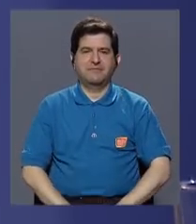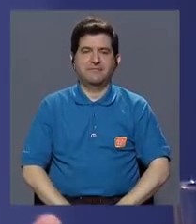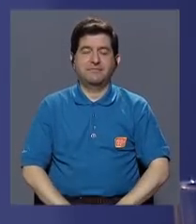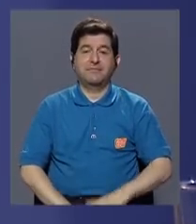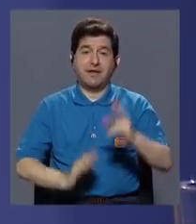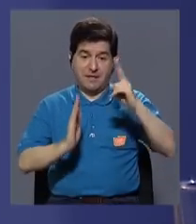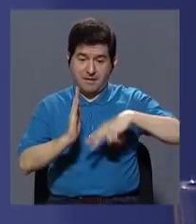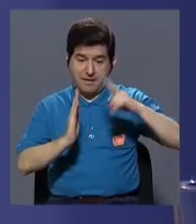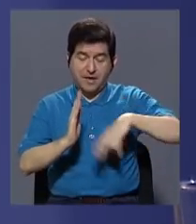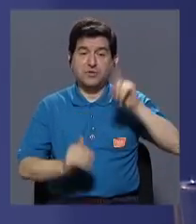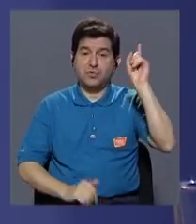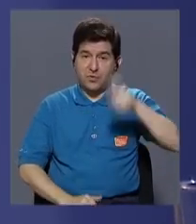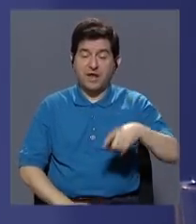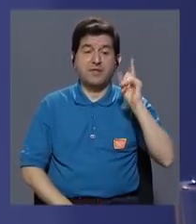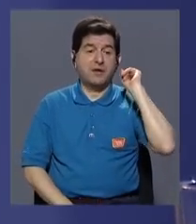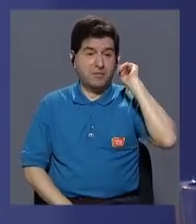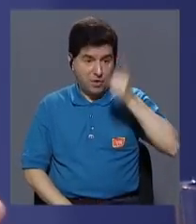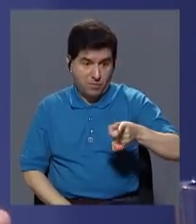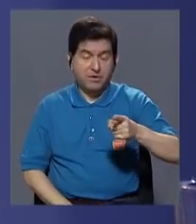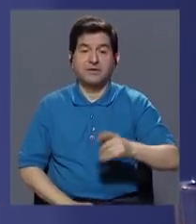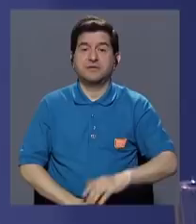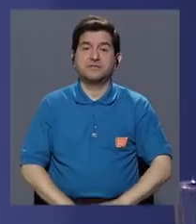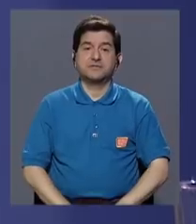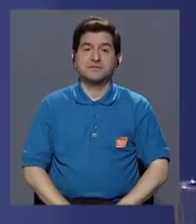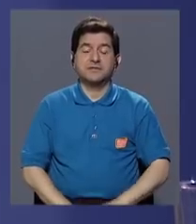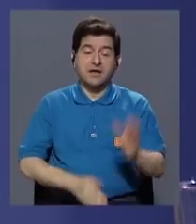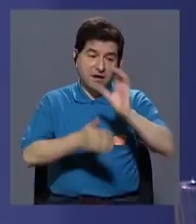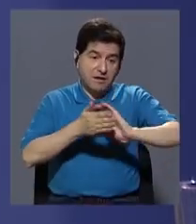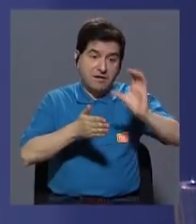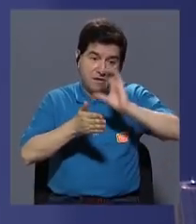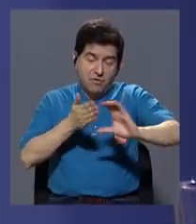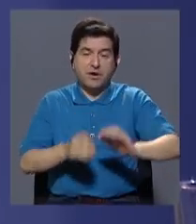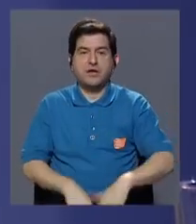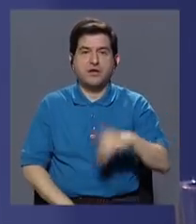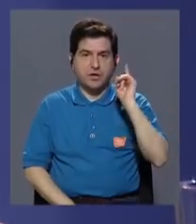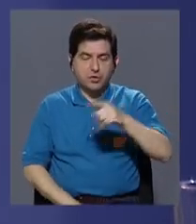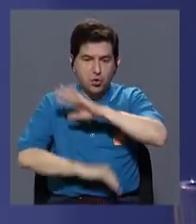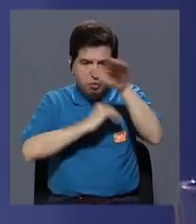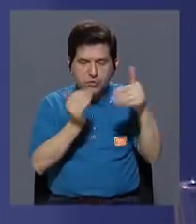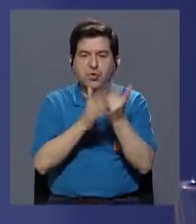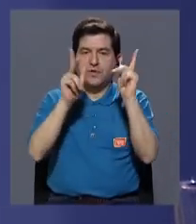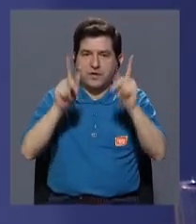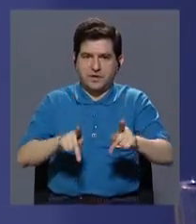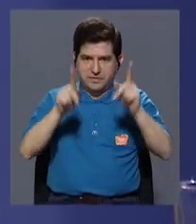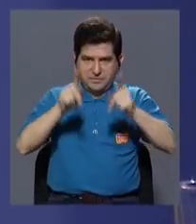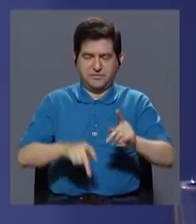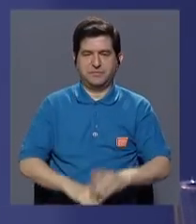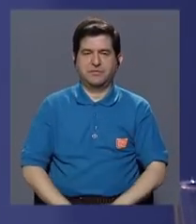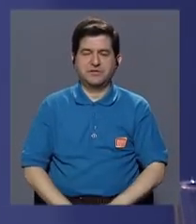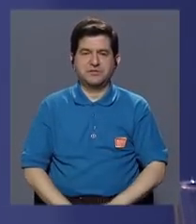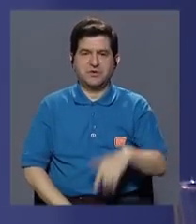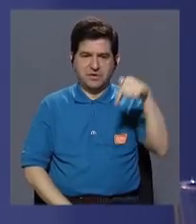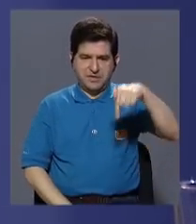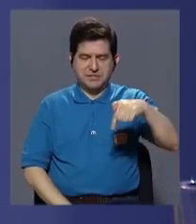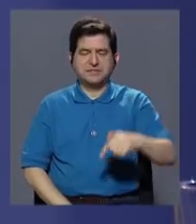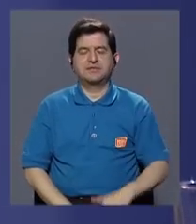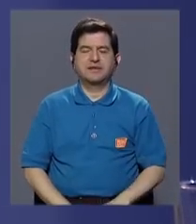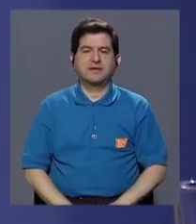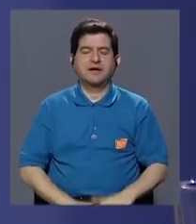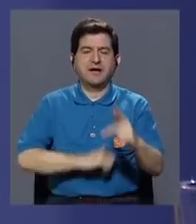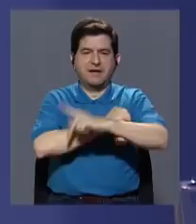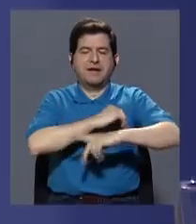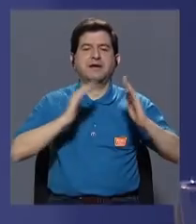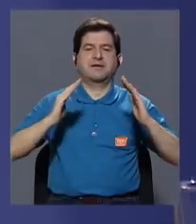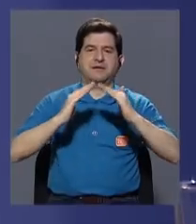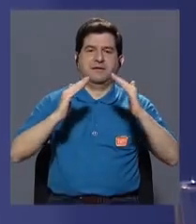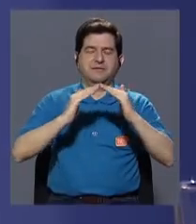una lectura que debiera ser obligatoria en los colegios y obligatoria para todas las personas que vivimos en este